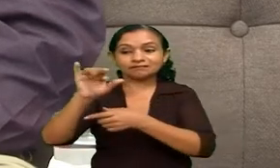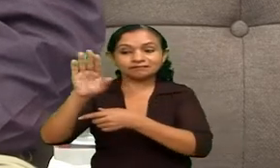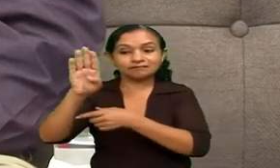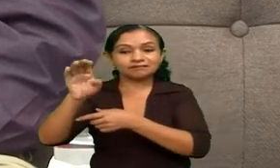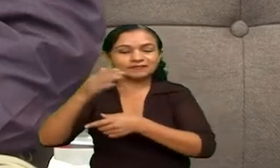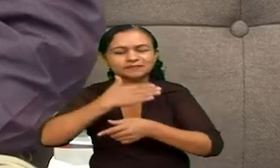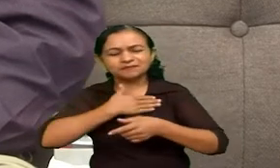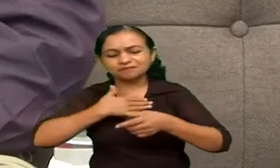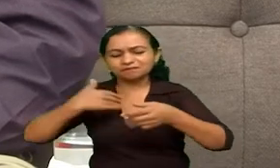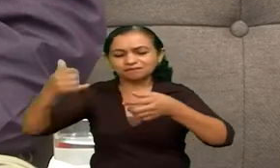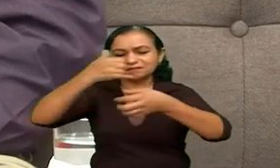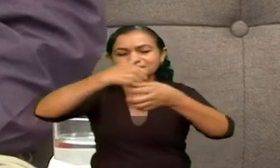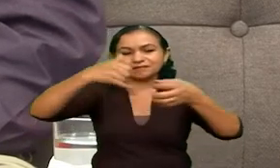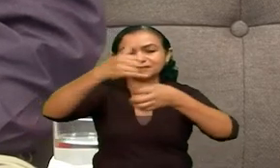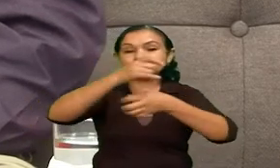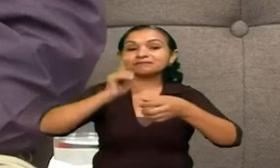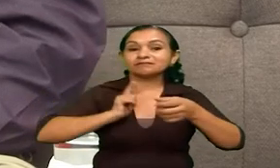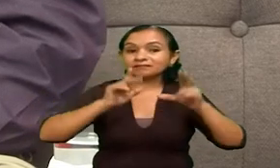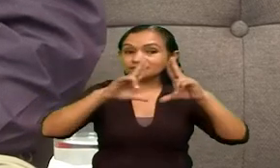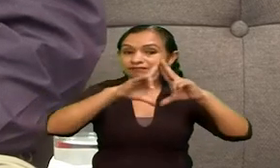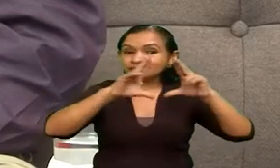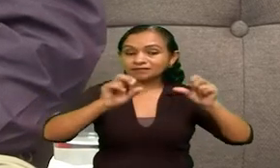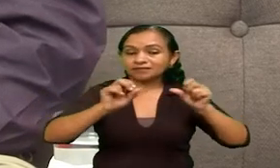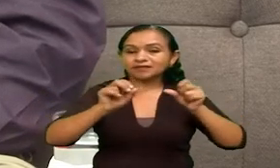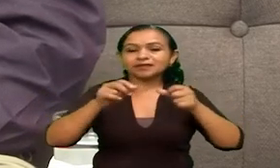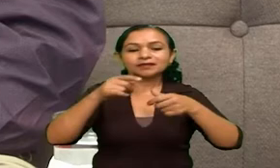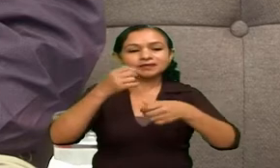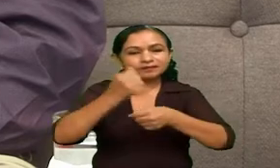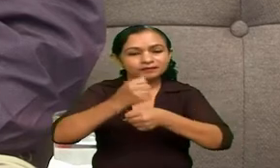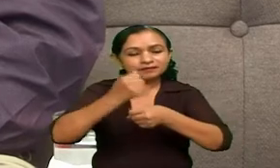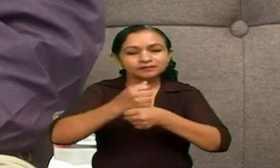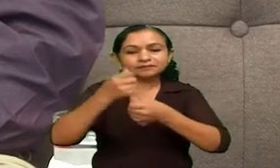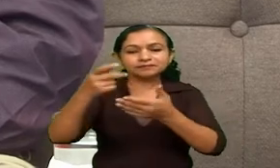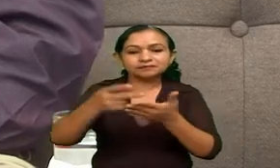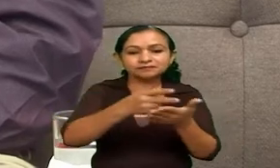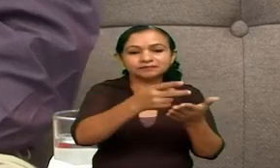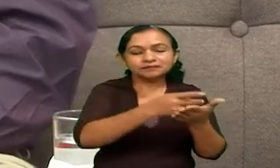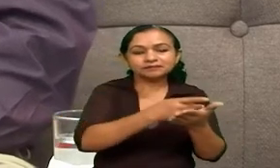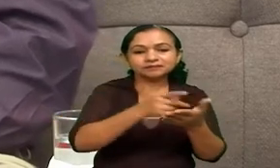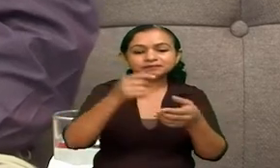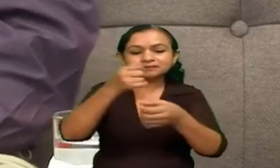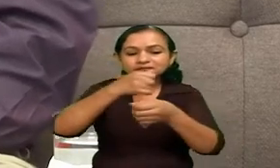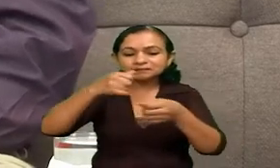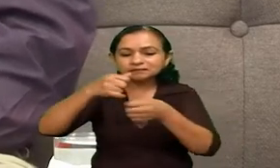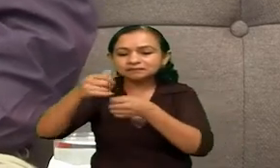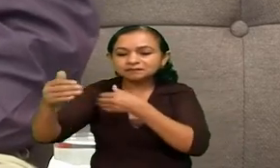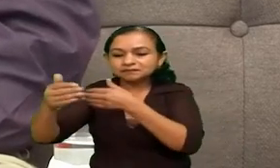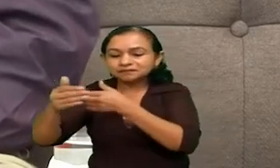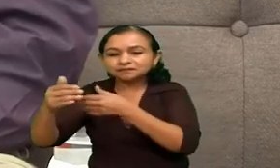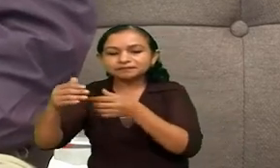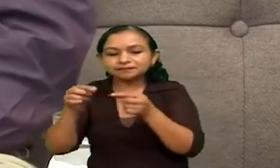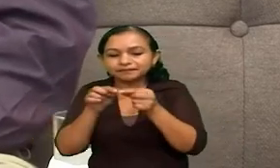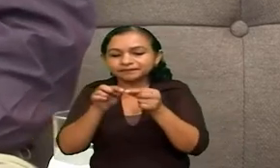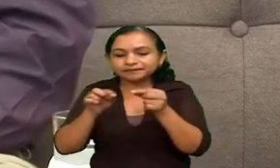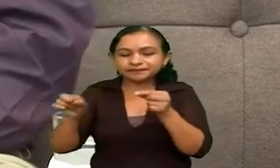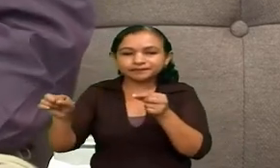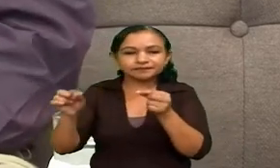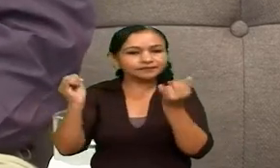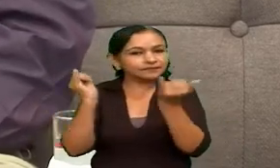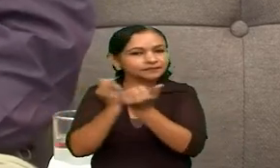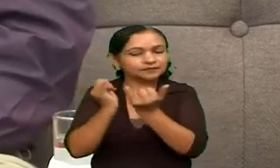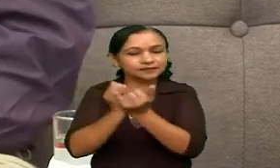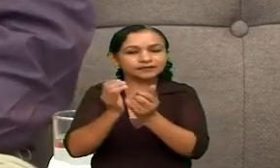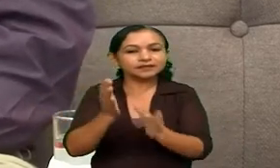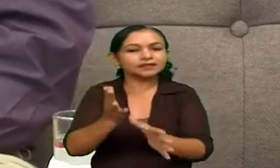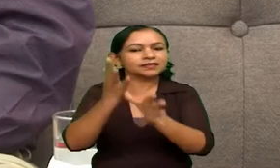a eso, estamos desarrollando pequeñas plantas solares con paneles. ¿En la región? En Little Corona Island. Okay. Ah, bueno, el híbrido se hizo igual también en San Juan